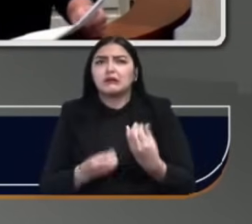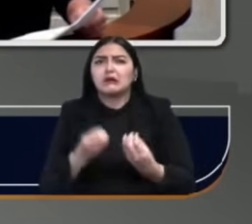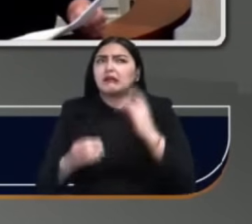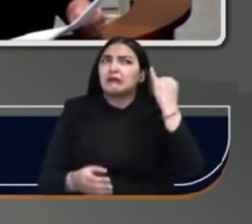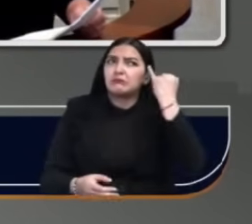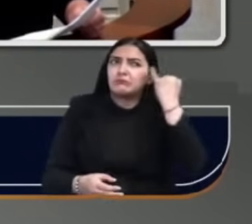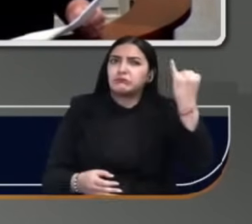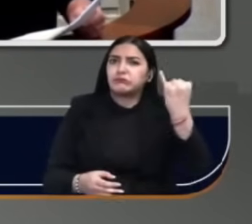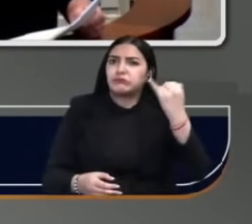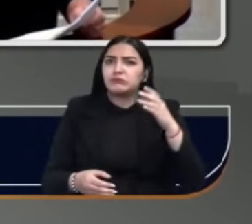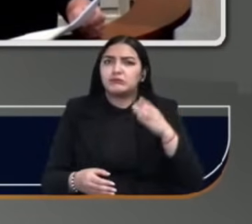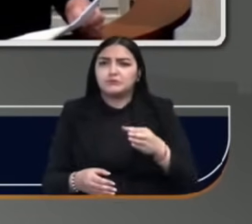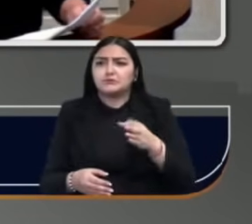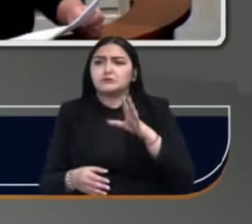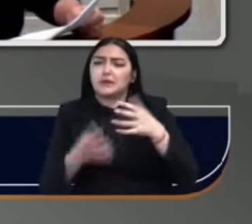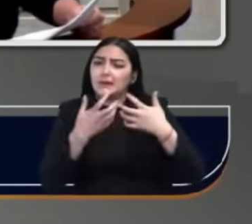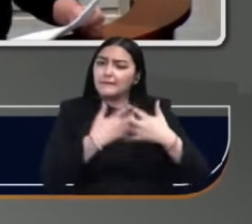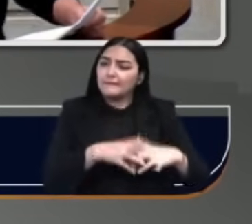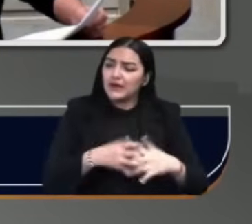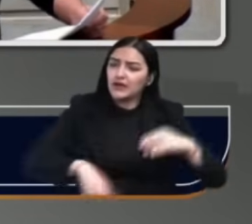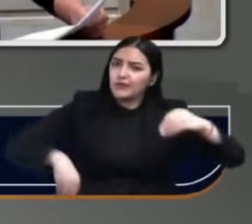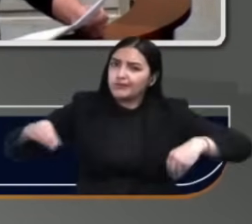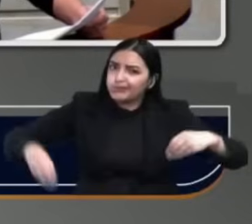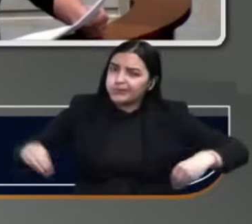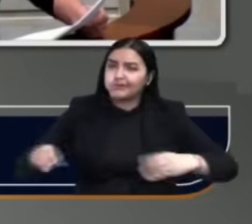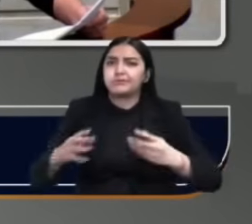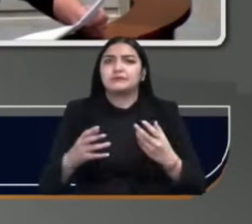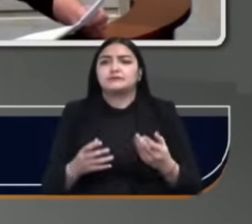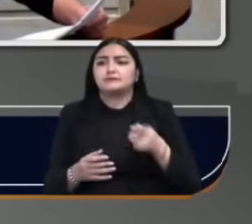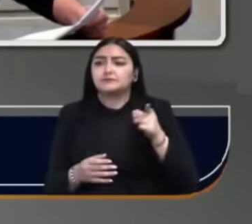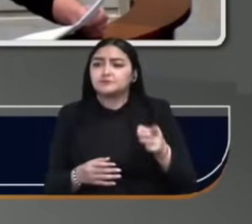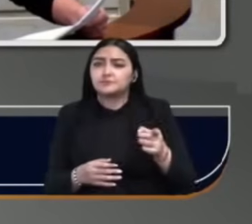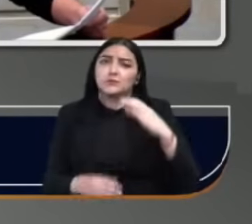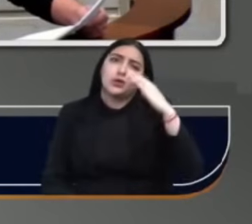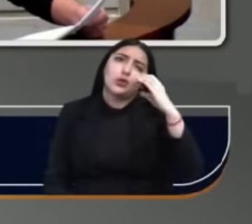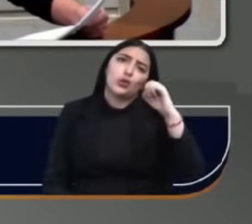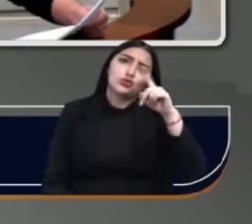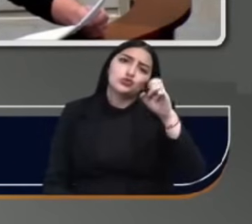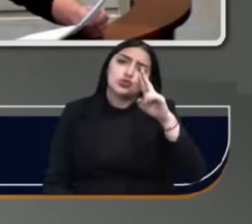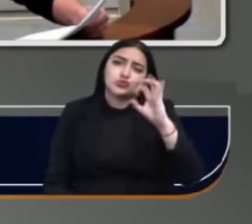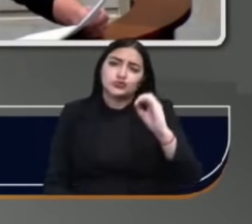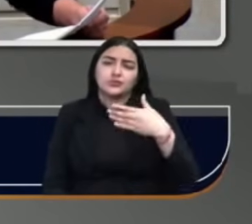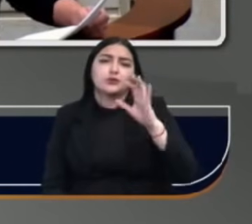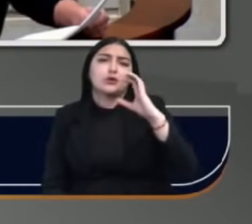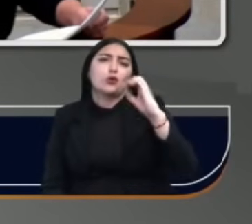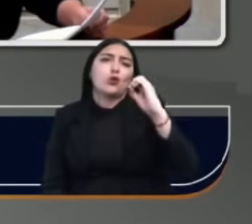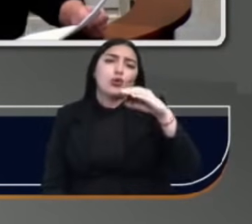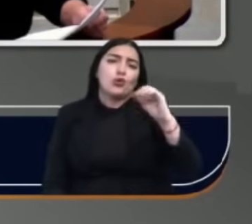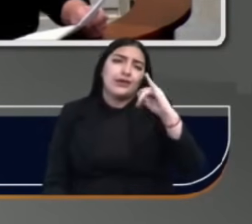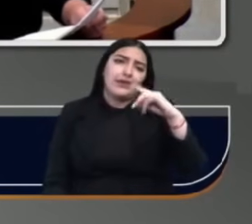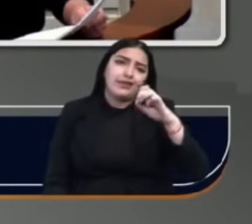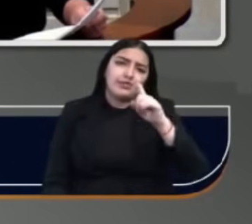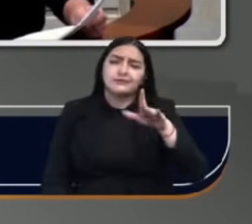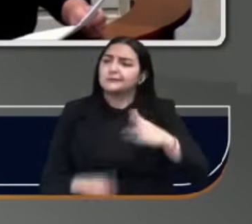creó, que es ese entramado de empresas corruptas, que es el consorcio Coviandes, creado